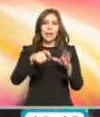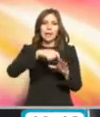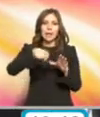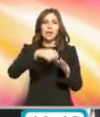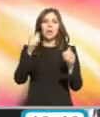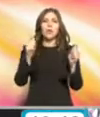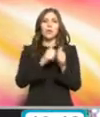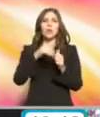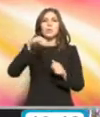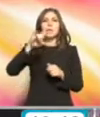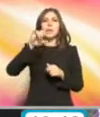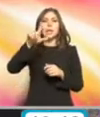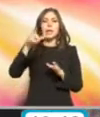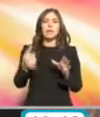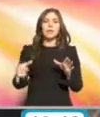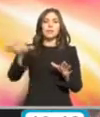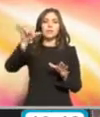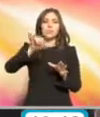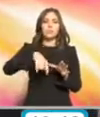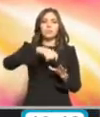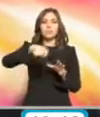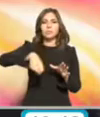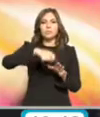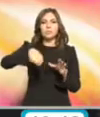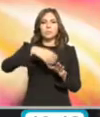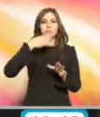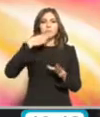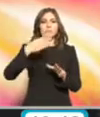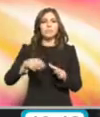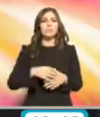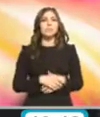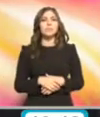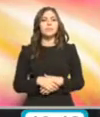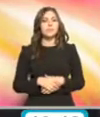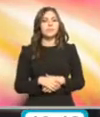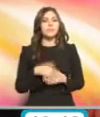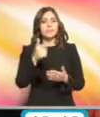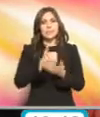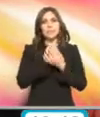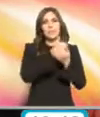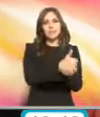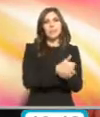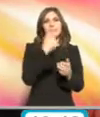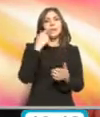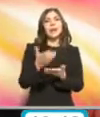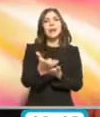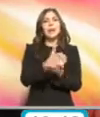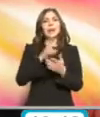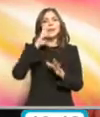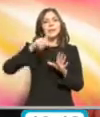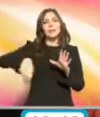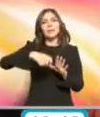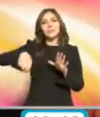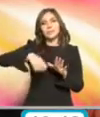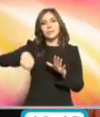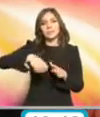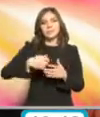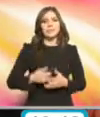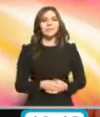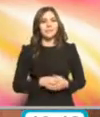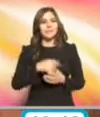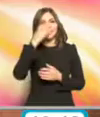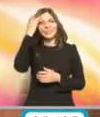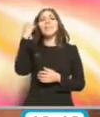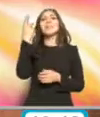A mezclarlo, ¿ok? Lo vamos a mezclar. ¿Me ayudas, Daniel? Claro. Sí, ya te vi con ganas de, Ya, ahora sí. de mira. menear el bote hoy. Pues no tanto el